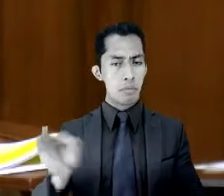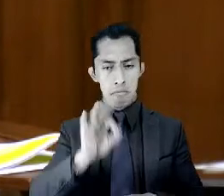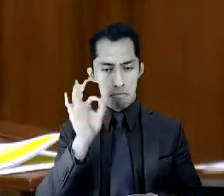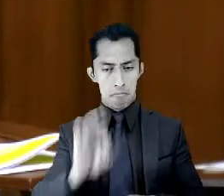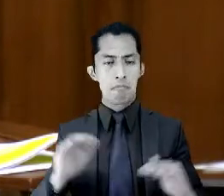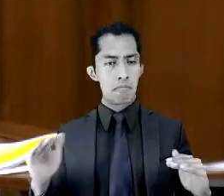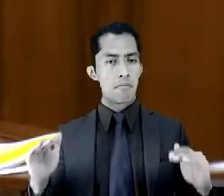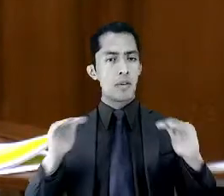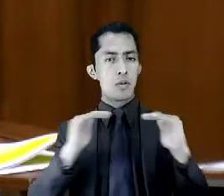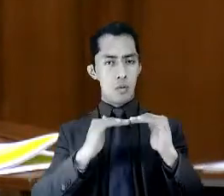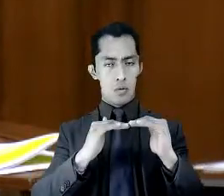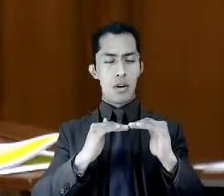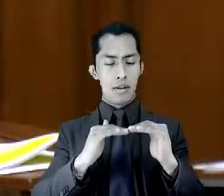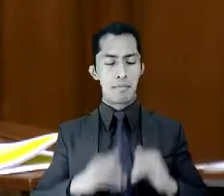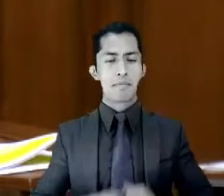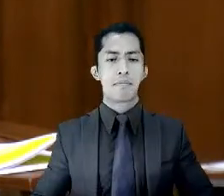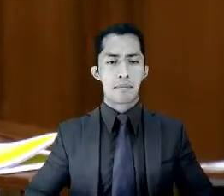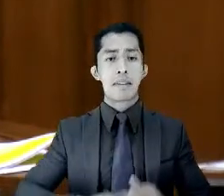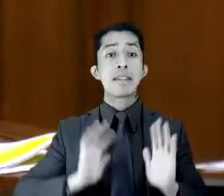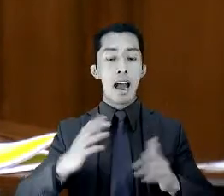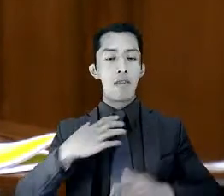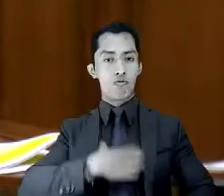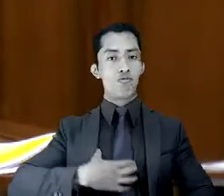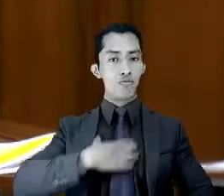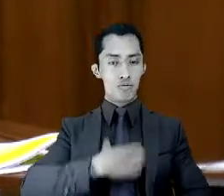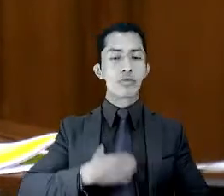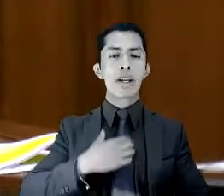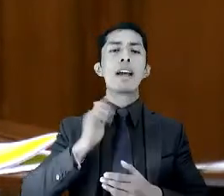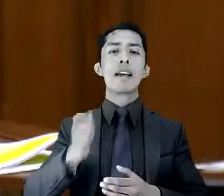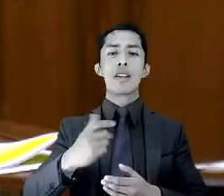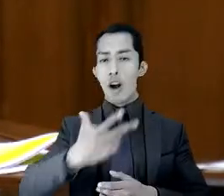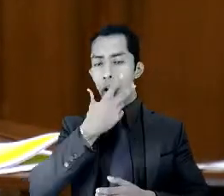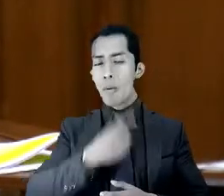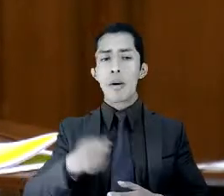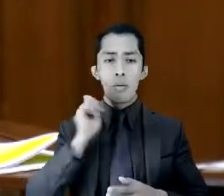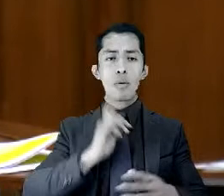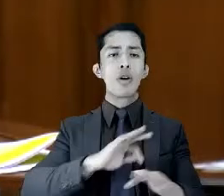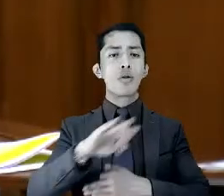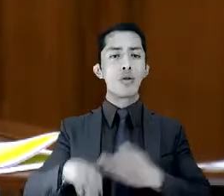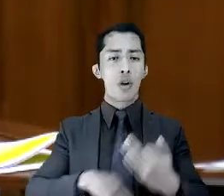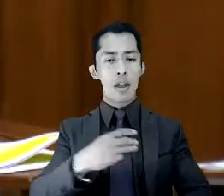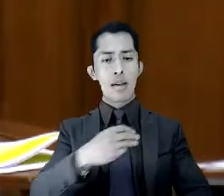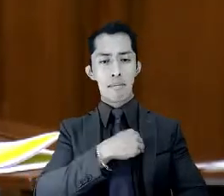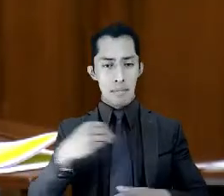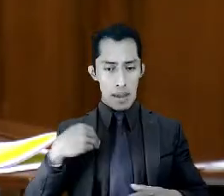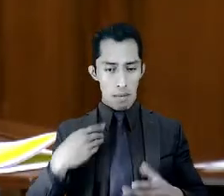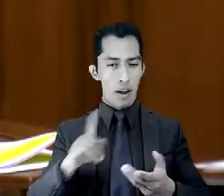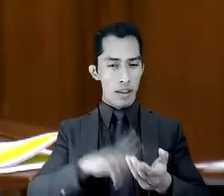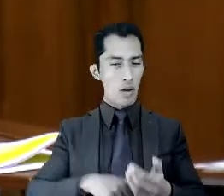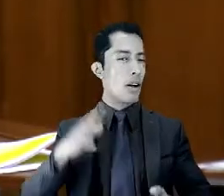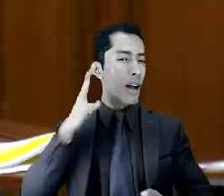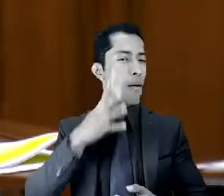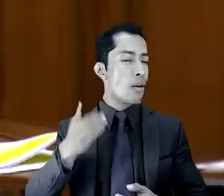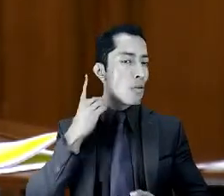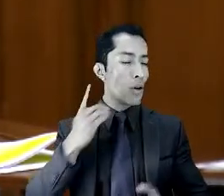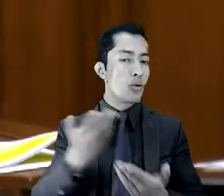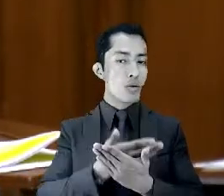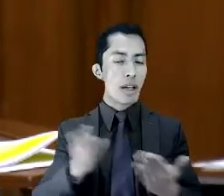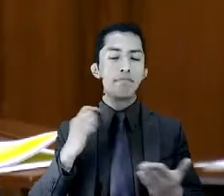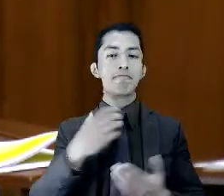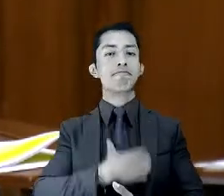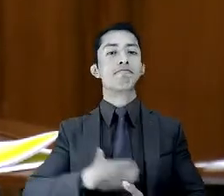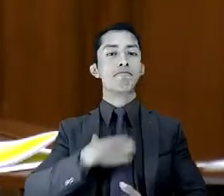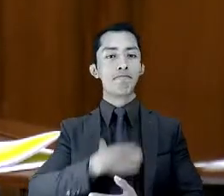paritariamente. Perdón. Celebramos la voluntad de todas y todos los integrantes de esta legislatura que en